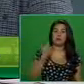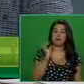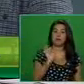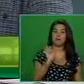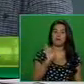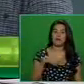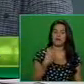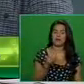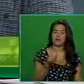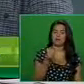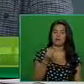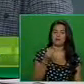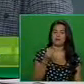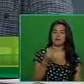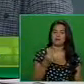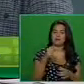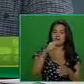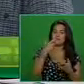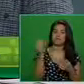¿no?